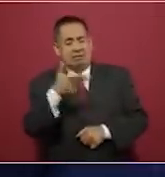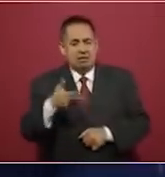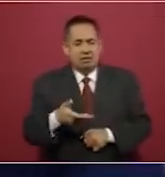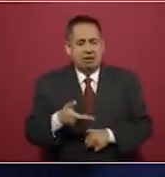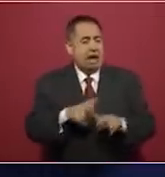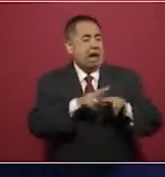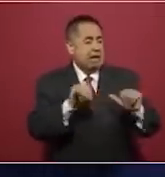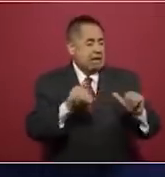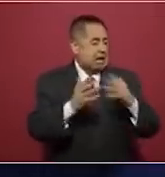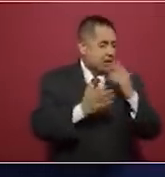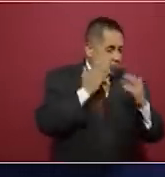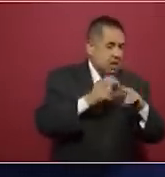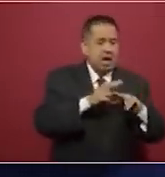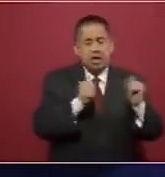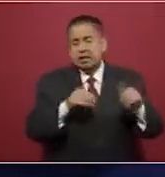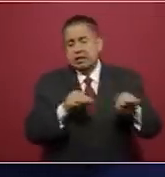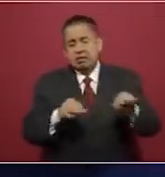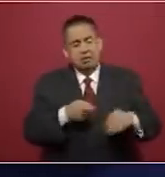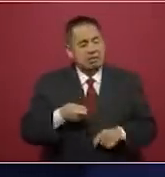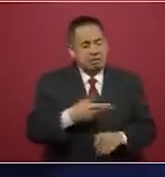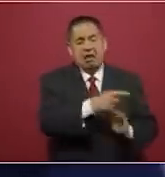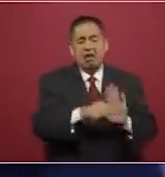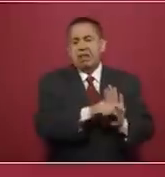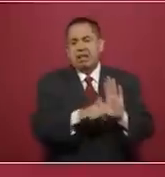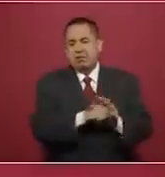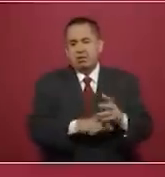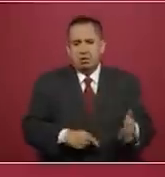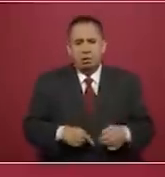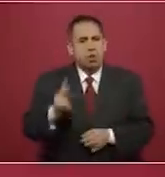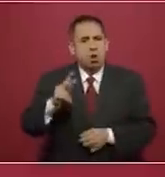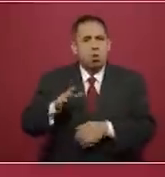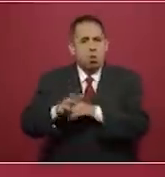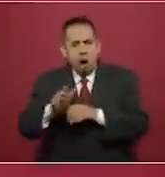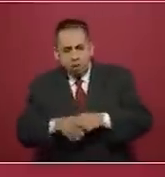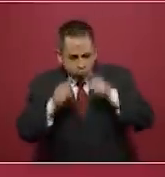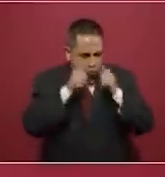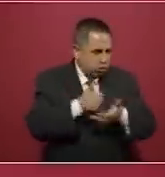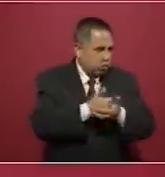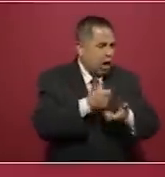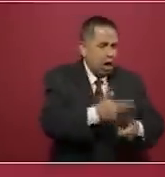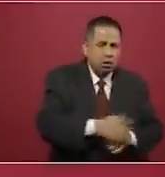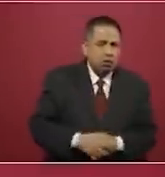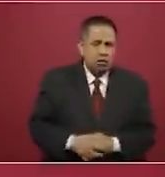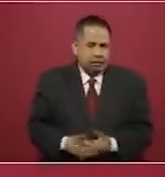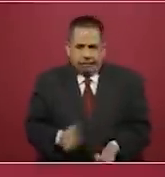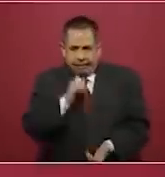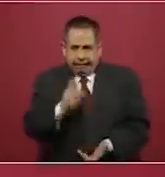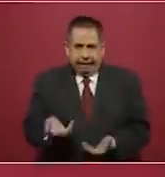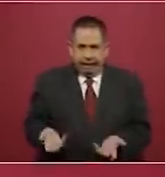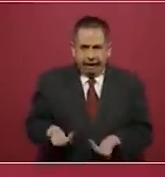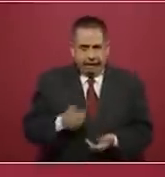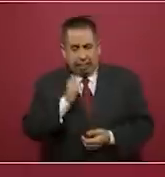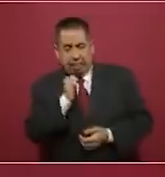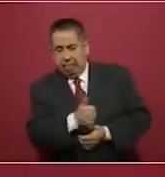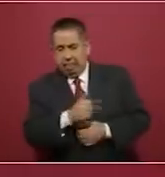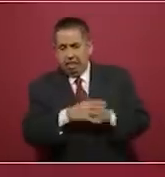que ni estudian ni trabajan pero no quisieron nada por los jóvenes y cuando el joven en el